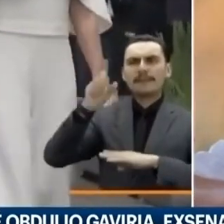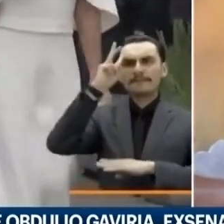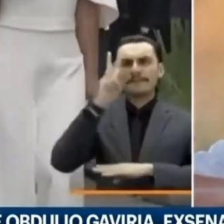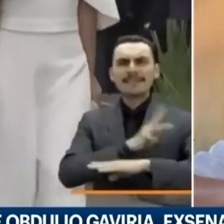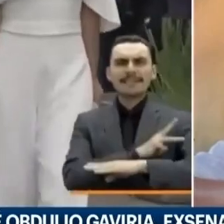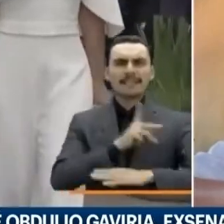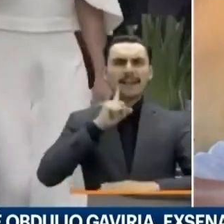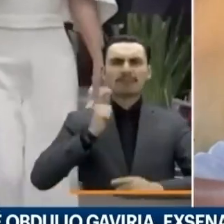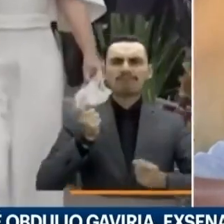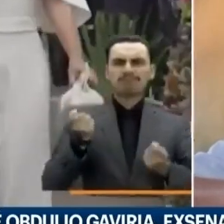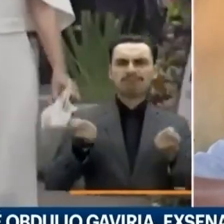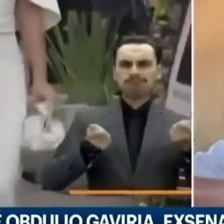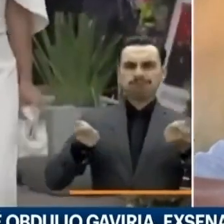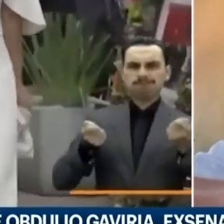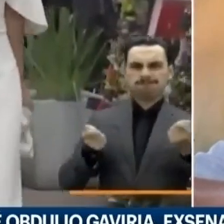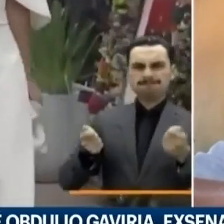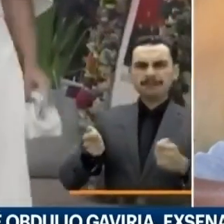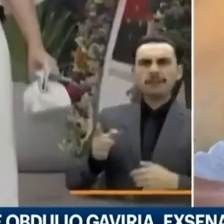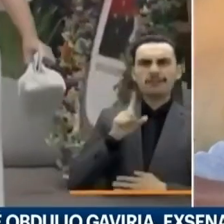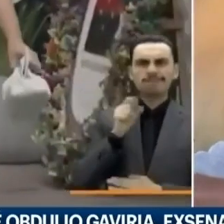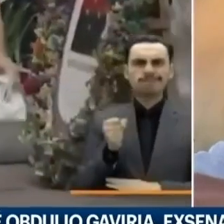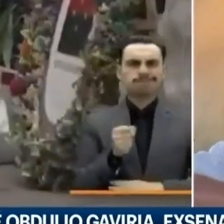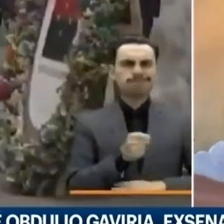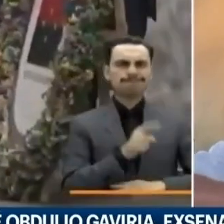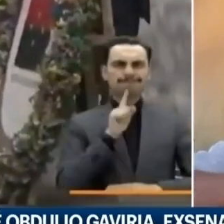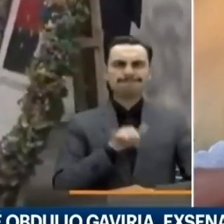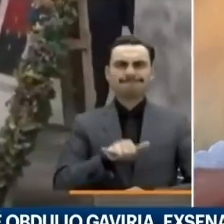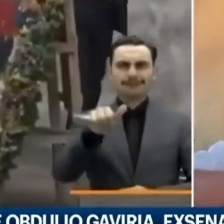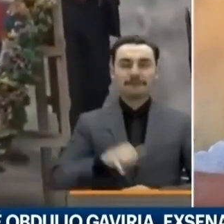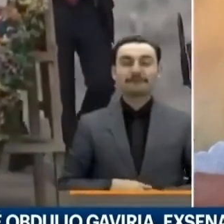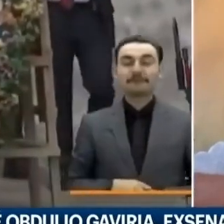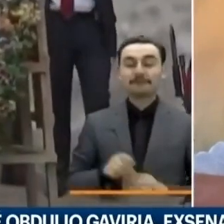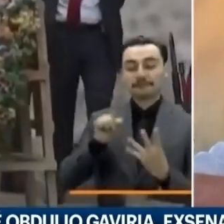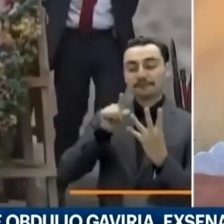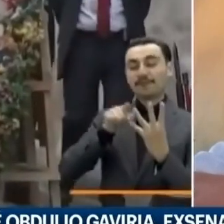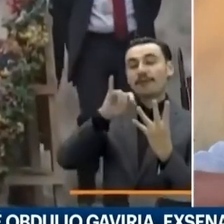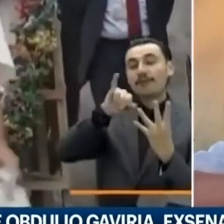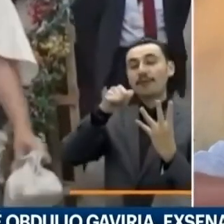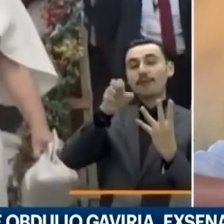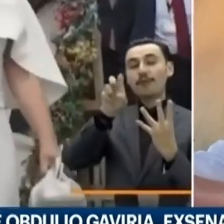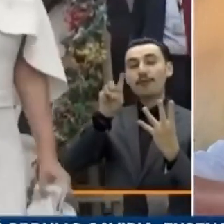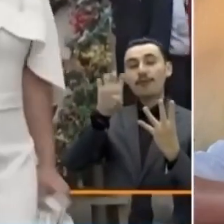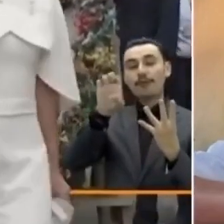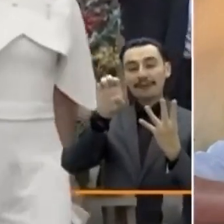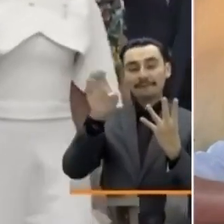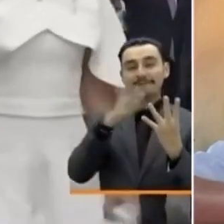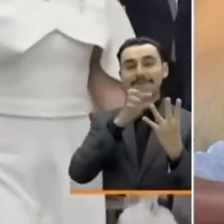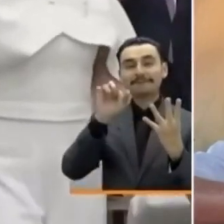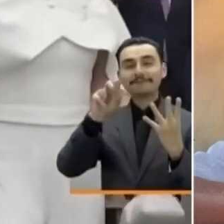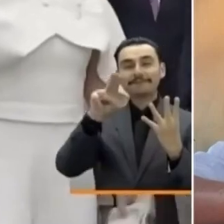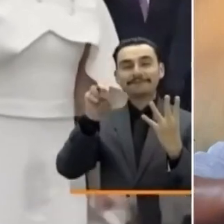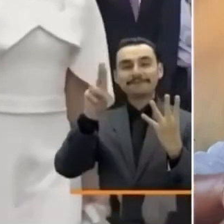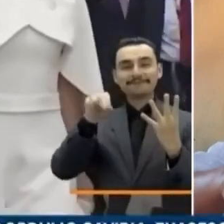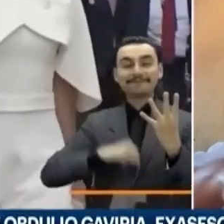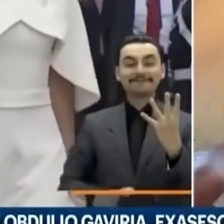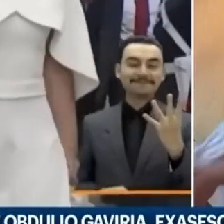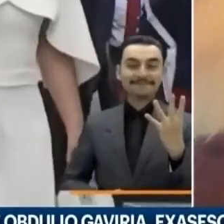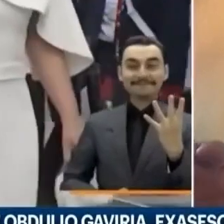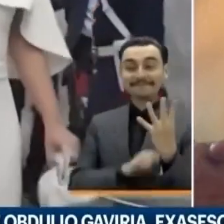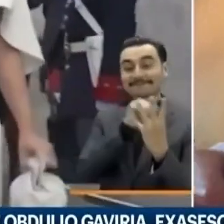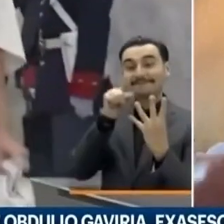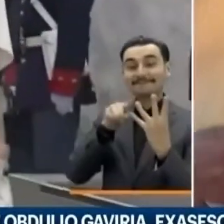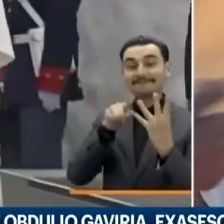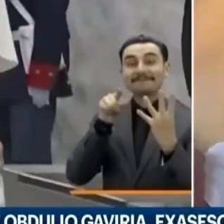distinto, claro, a un dictador que tuvo Colombia del año 53 al 57, el presidente Rojas Pinilla, que